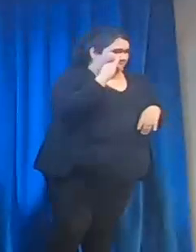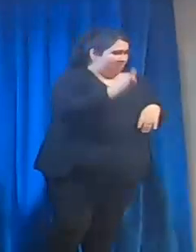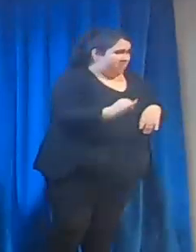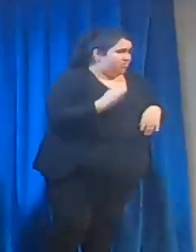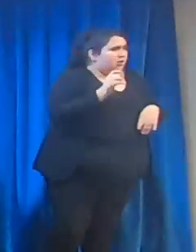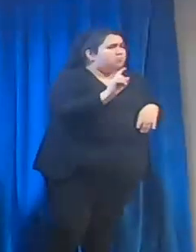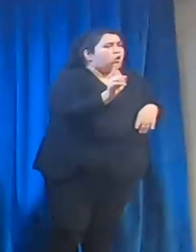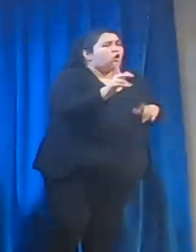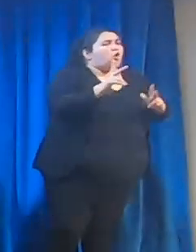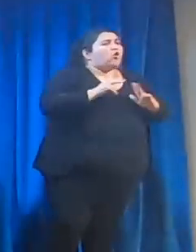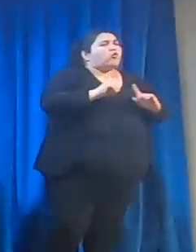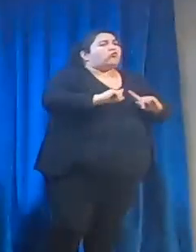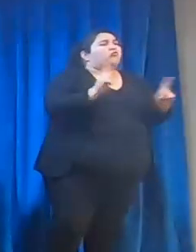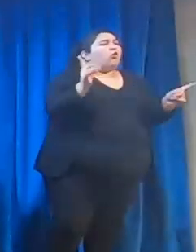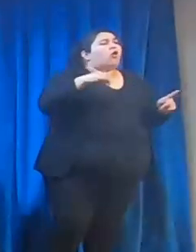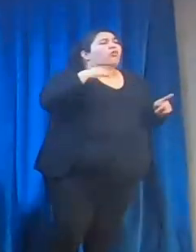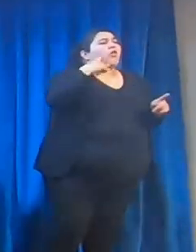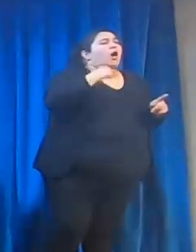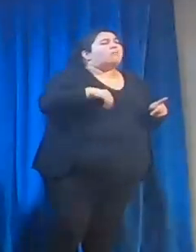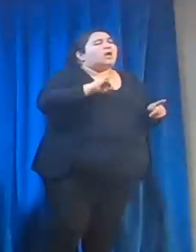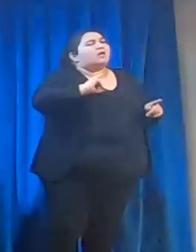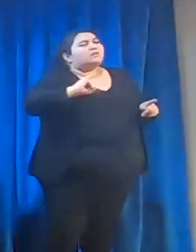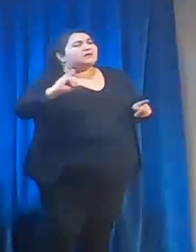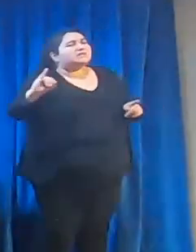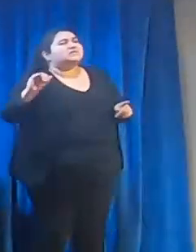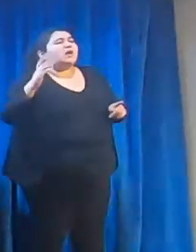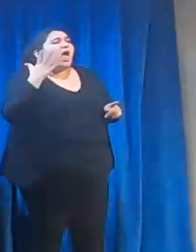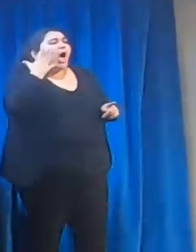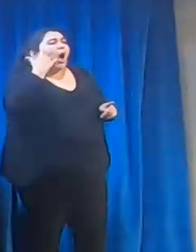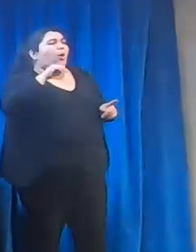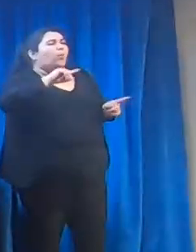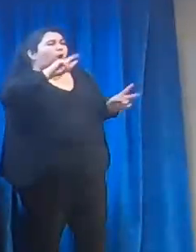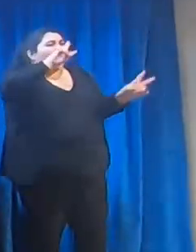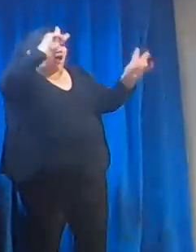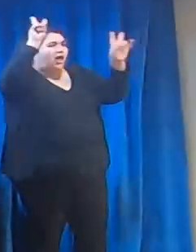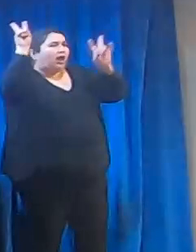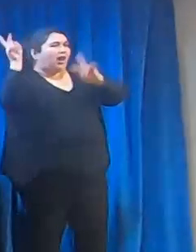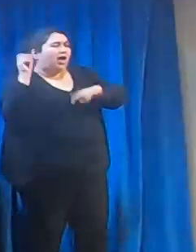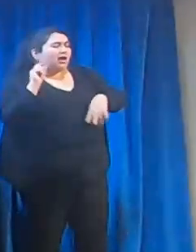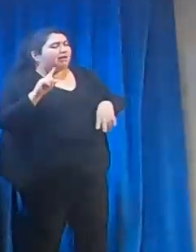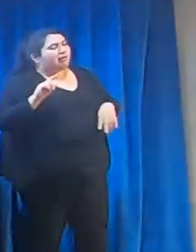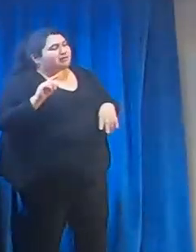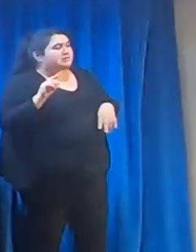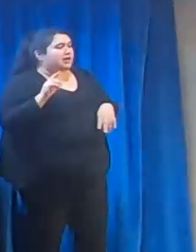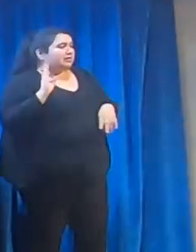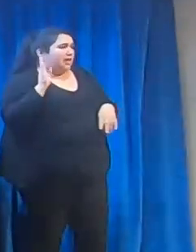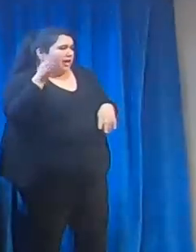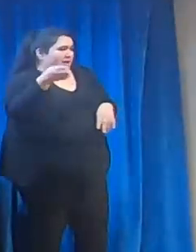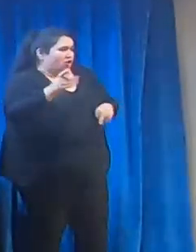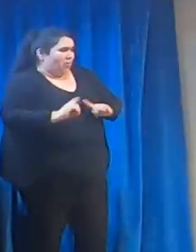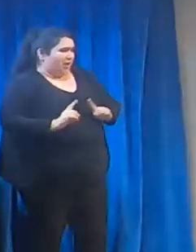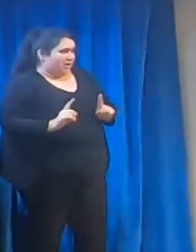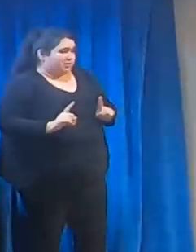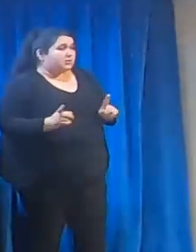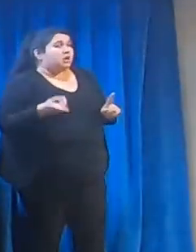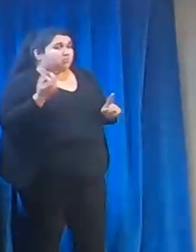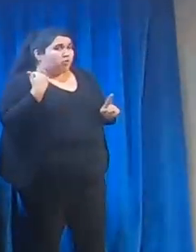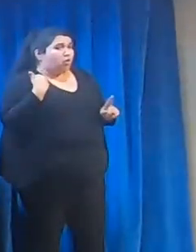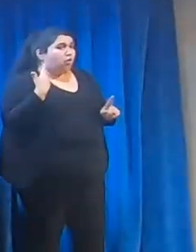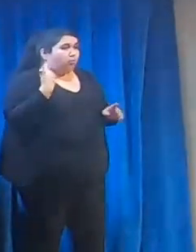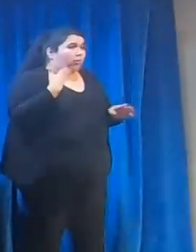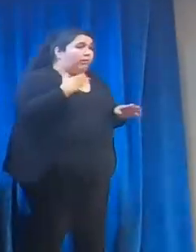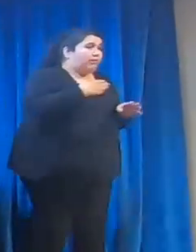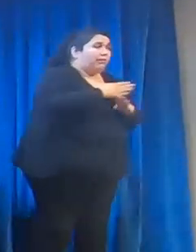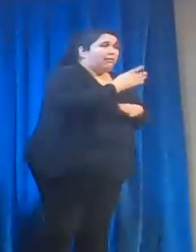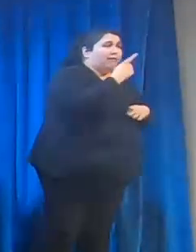me dice, no, decile a Damián que te vas al cumpleaños de tu abuela y le cancelás porque tenés el cumpleaños de tu abuela. Y le digo, no, pero si voy a hacer historias de